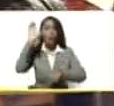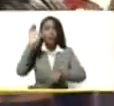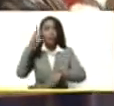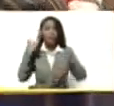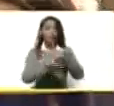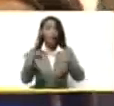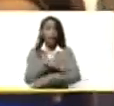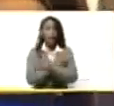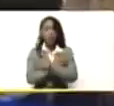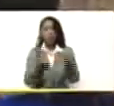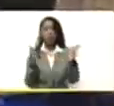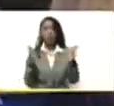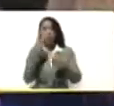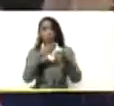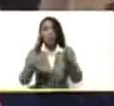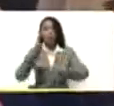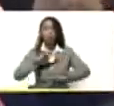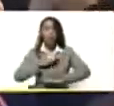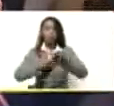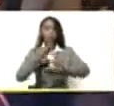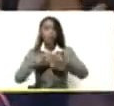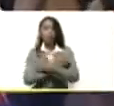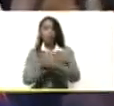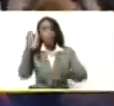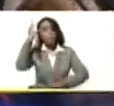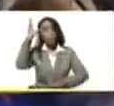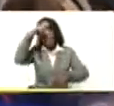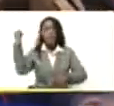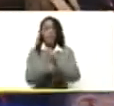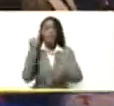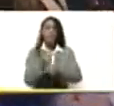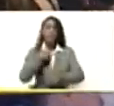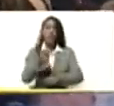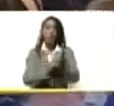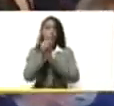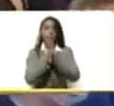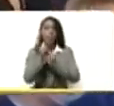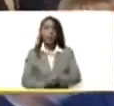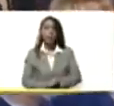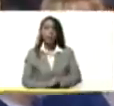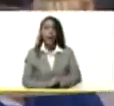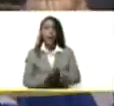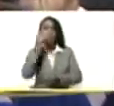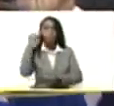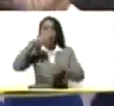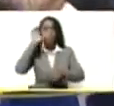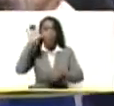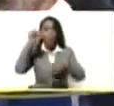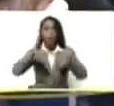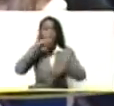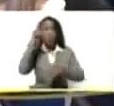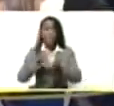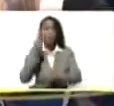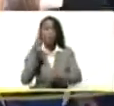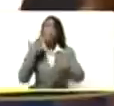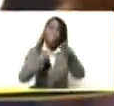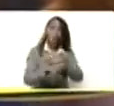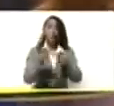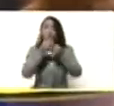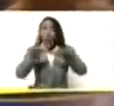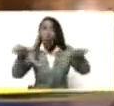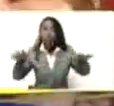tienes que dejar de fumar armario se la pasa fumando te fumas dos cajetillas de belmont diario